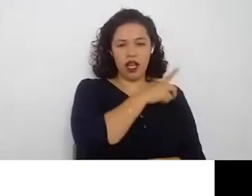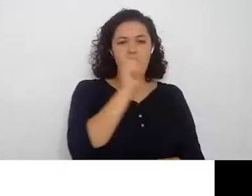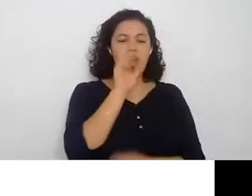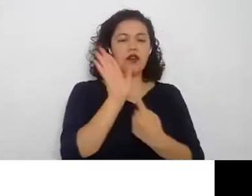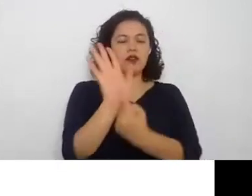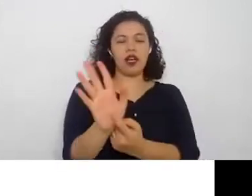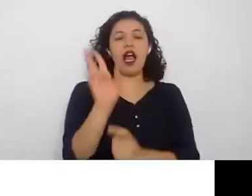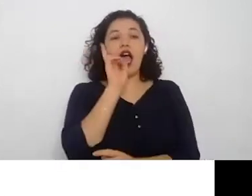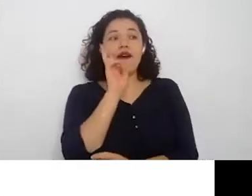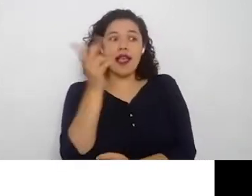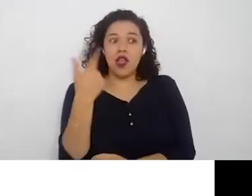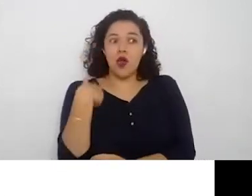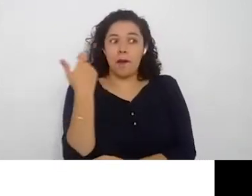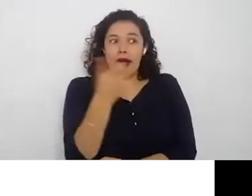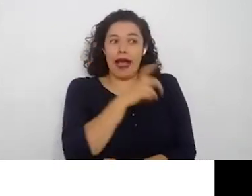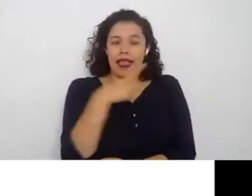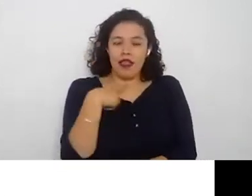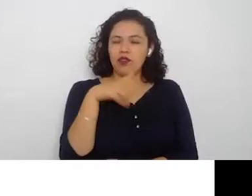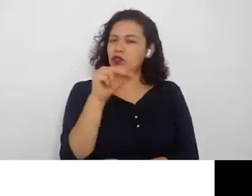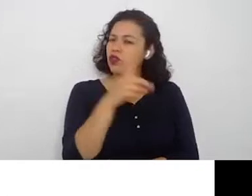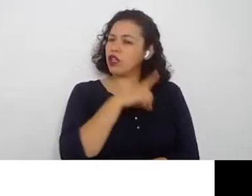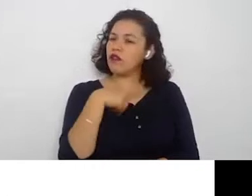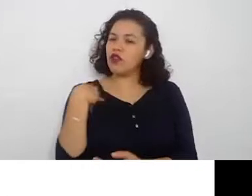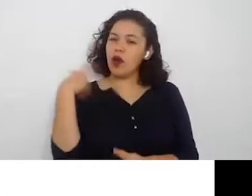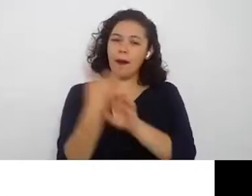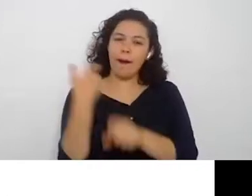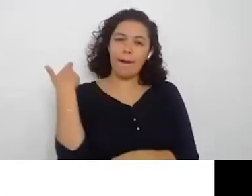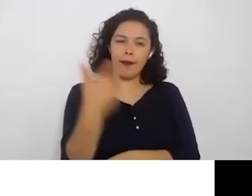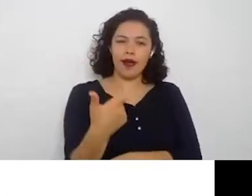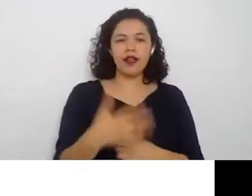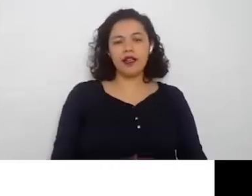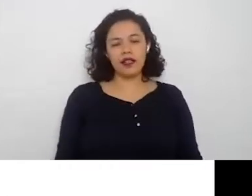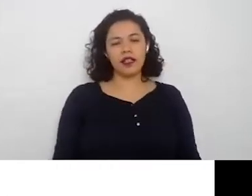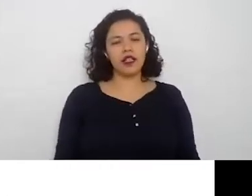me lo cobran. Páguenlo en anticipado. No se esperen a que la